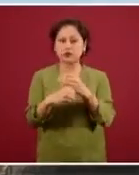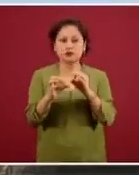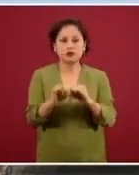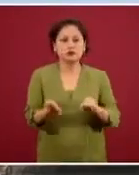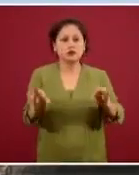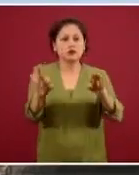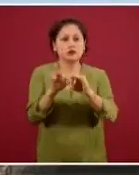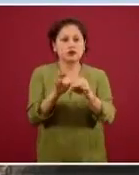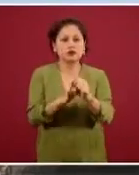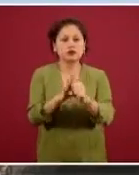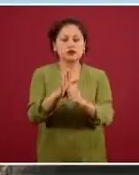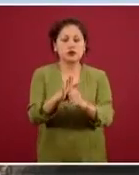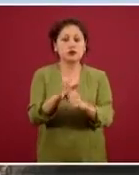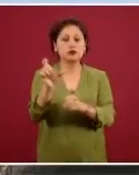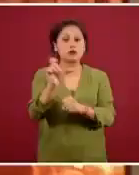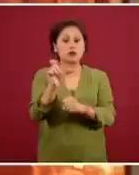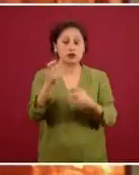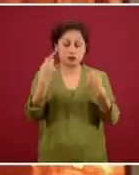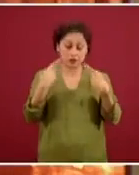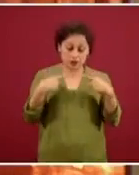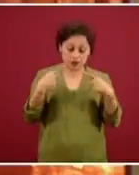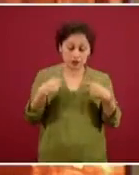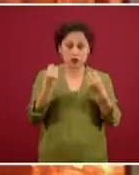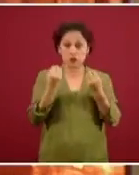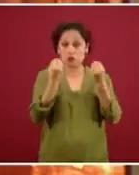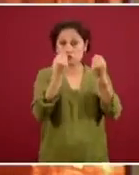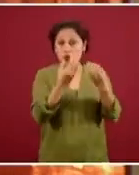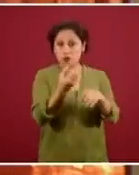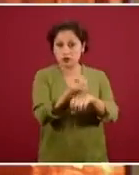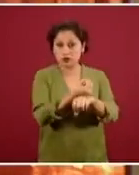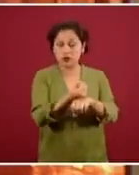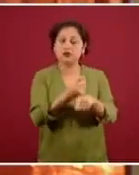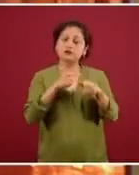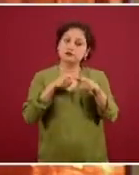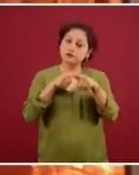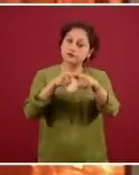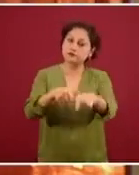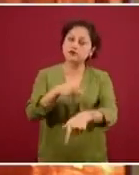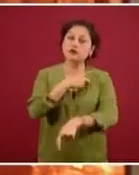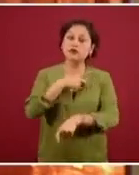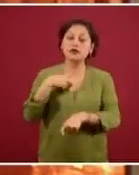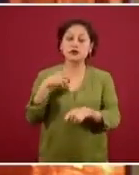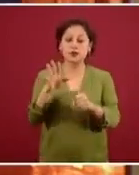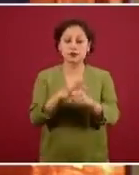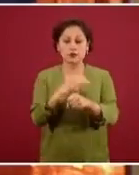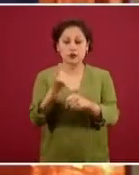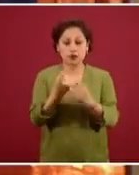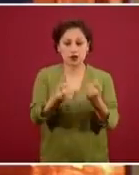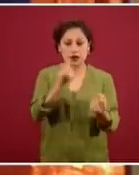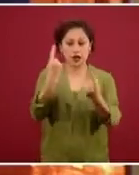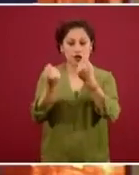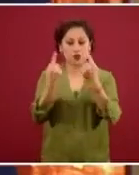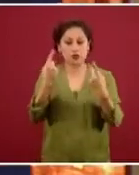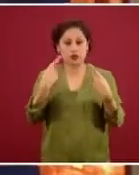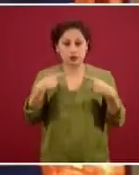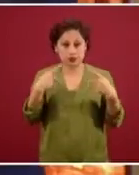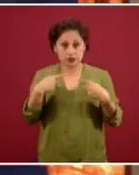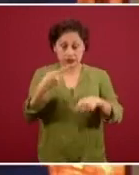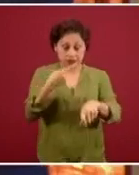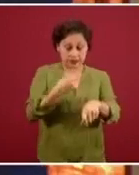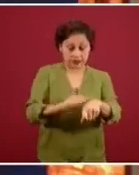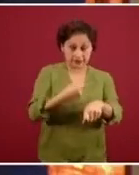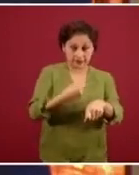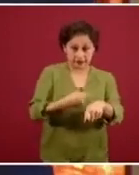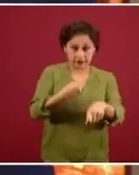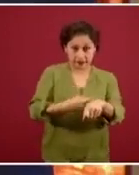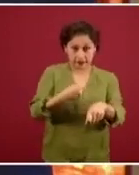de sangre debe de continuar, porque hay poblaciones de individuos que presentan algún tipo de enfermedad o